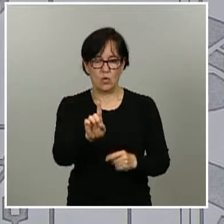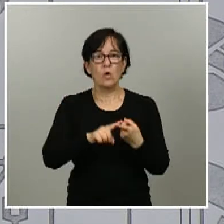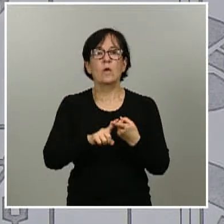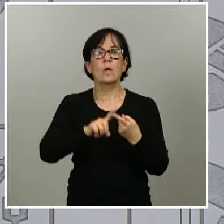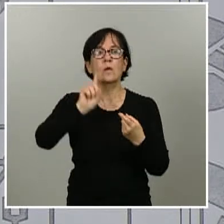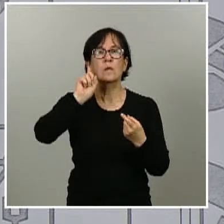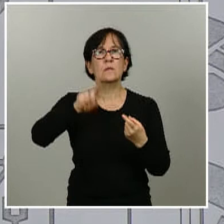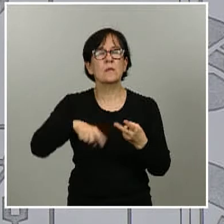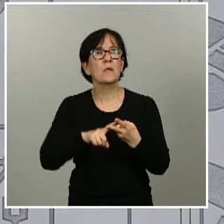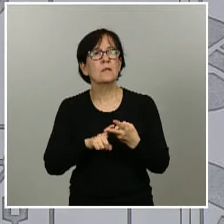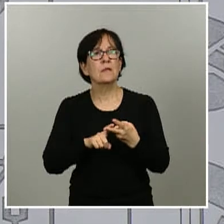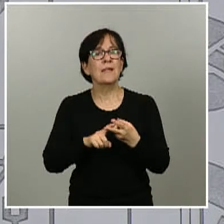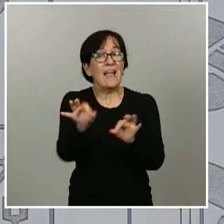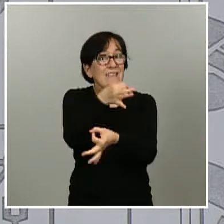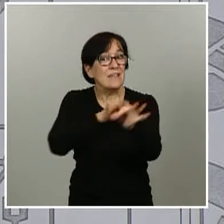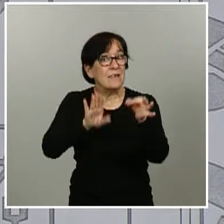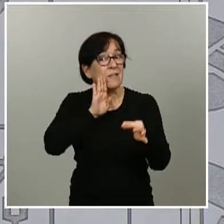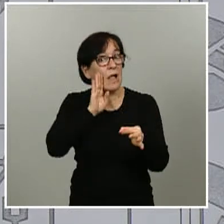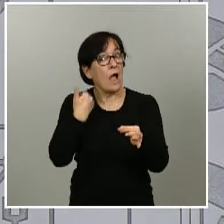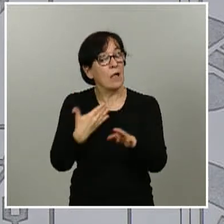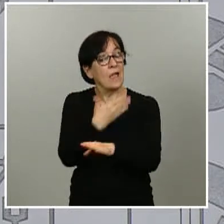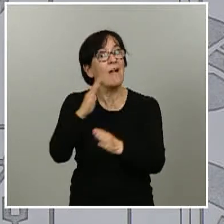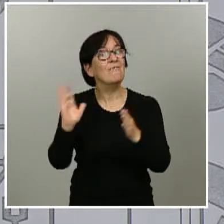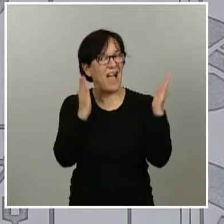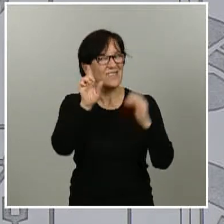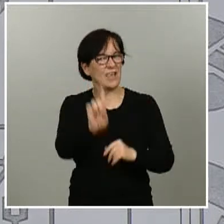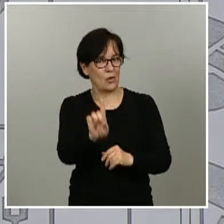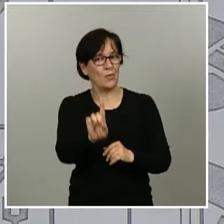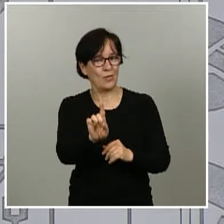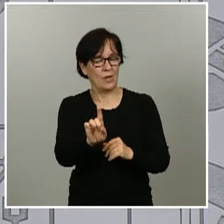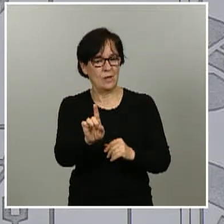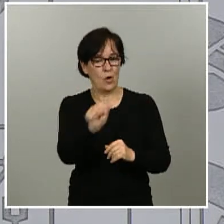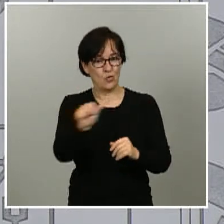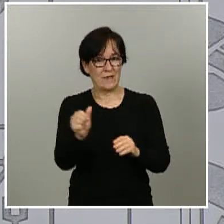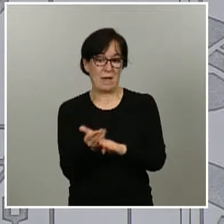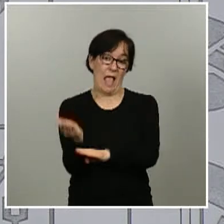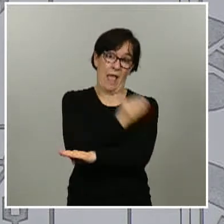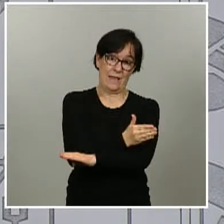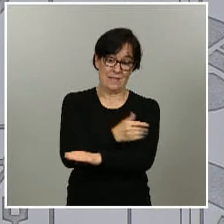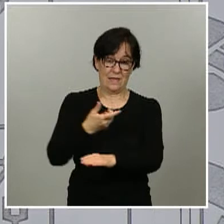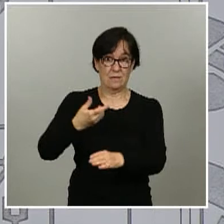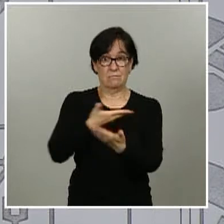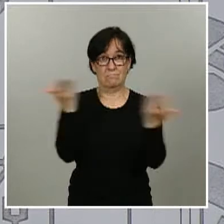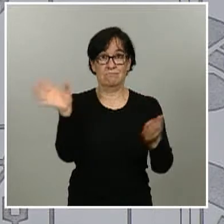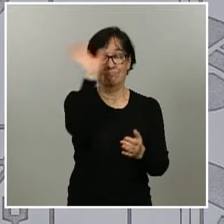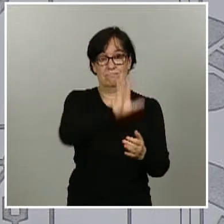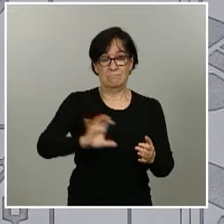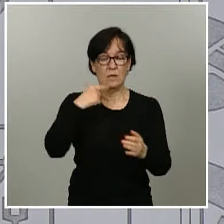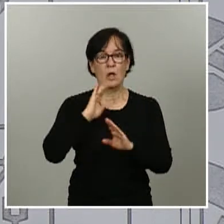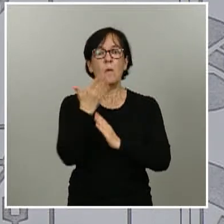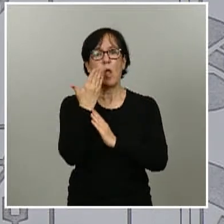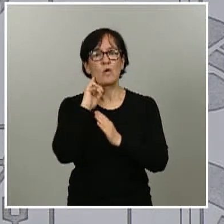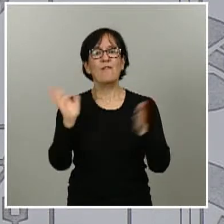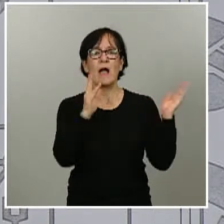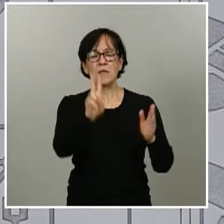las islas que ya estaban en fase 1 desde una semana antes que el resto de los territorios, que también ha hecho una propuesta para fase 2 y se está